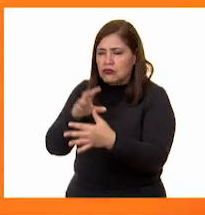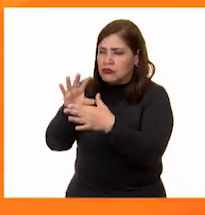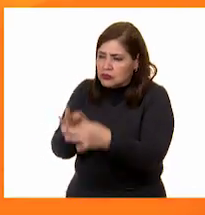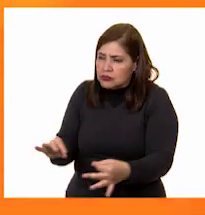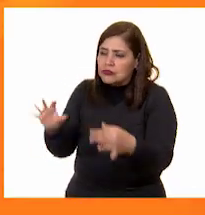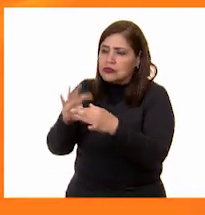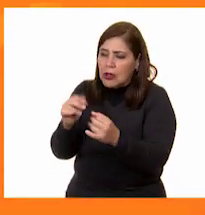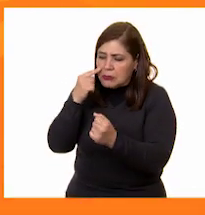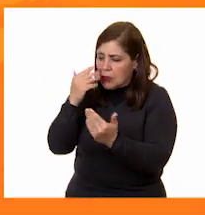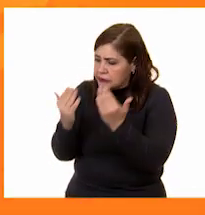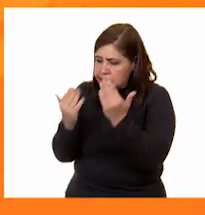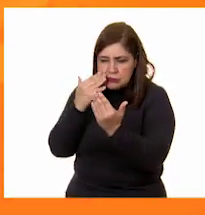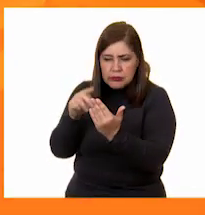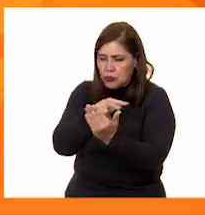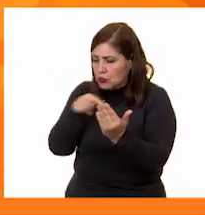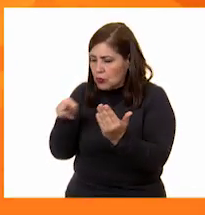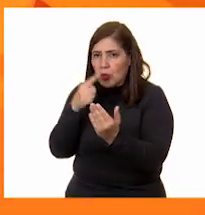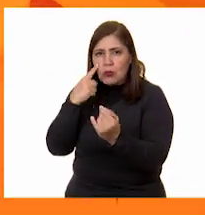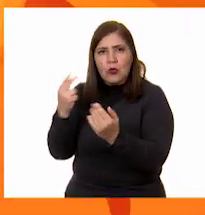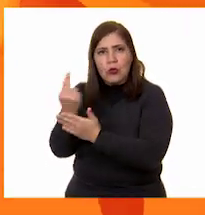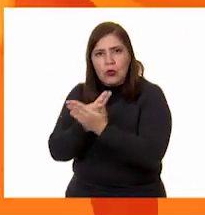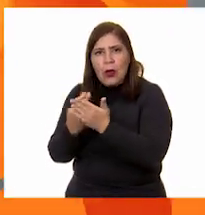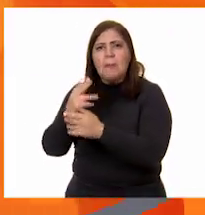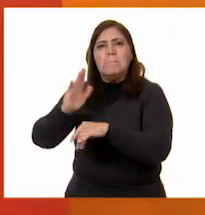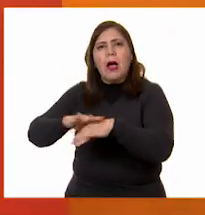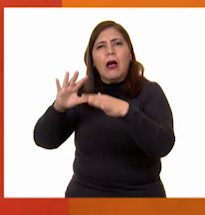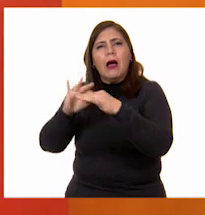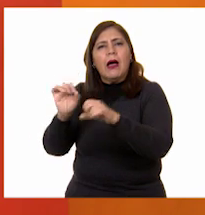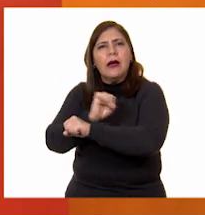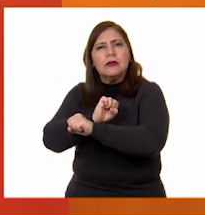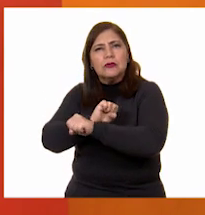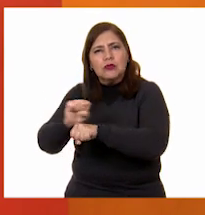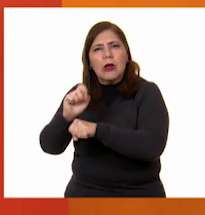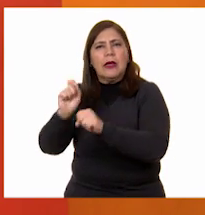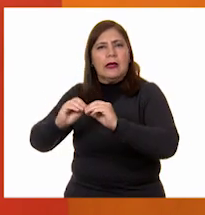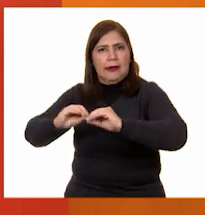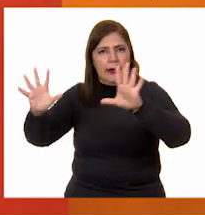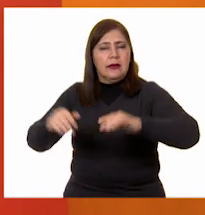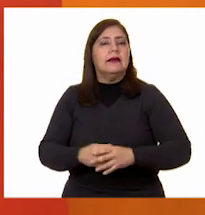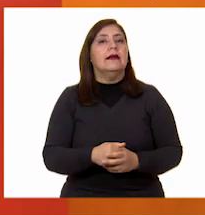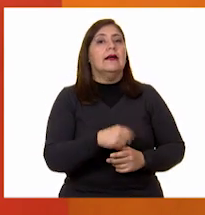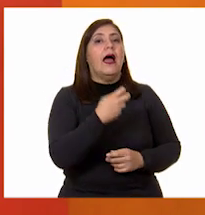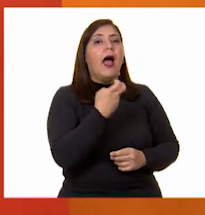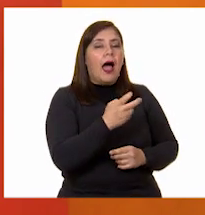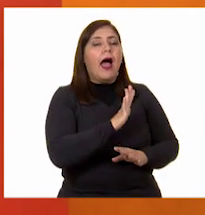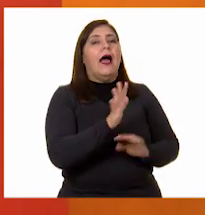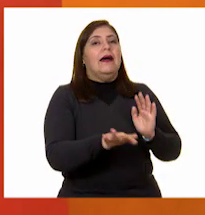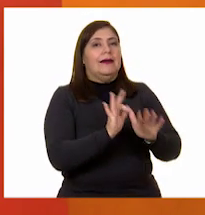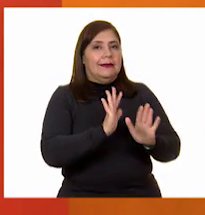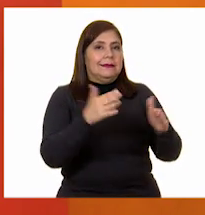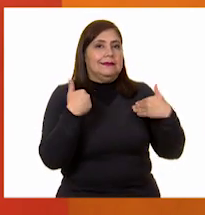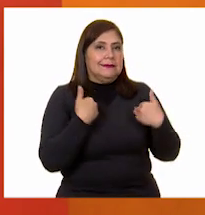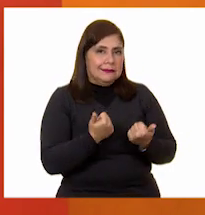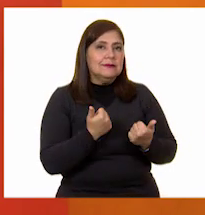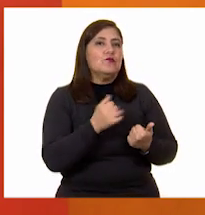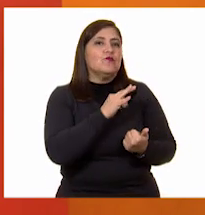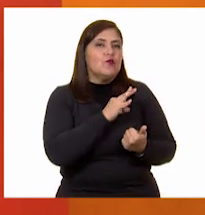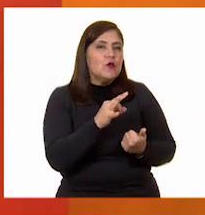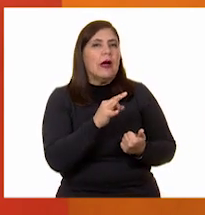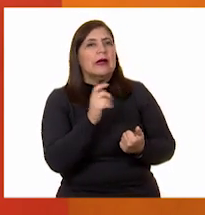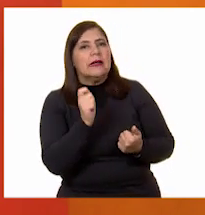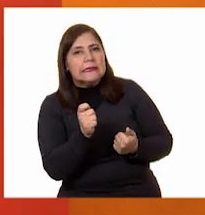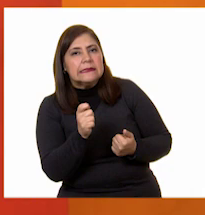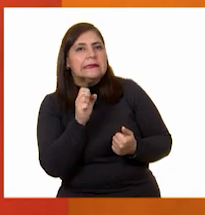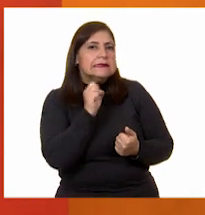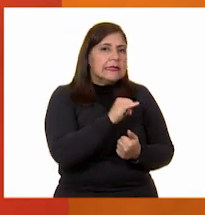paciencia, en lenguaje sencillo y claro. Eso es lo importante, que puedan comprender qué podemos y qué no